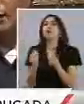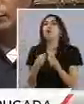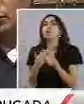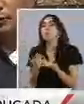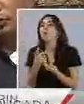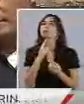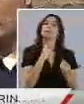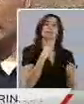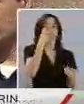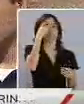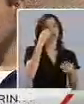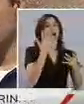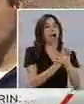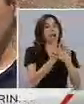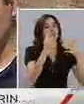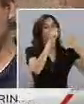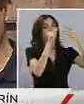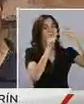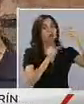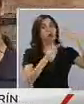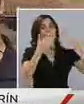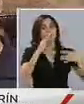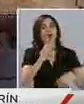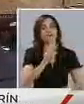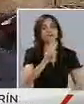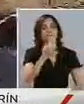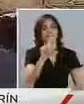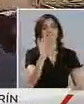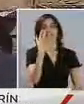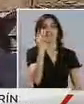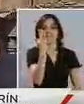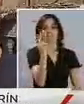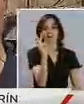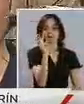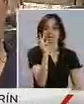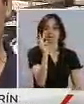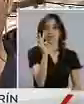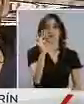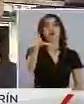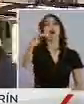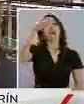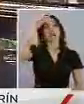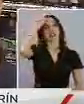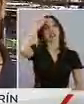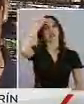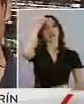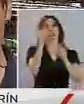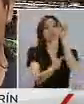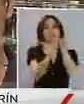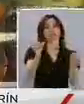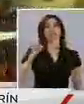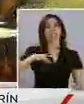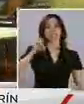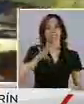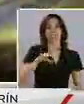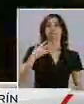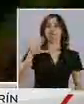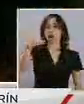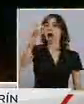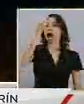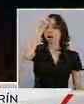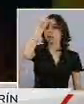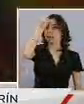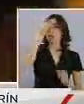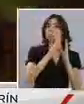Yo creo que hay muchos puntos de mejora, si bien es cierto el 27 de febrero dejó una lección que los chilenos hemos aprendido,